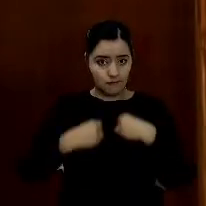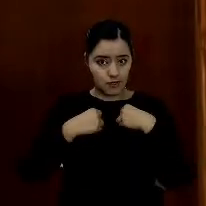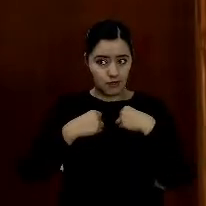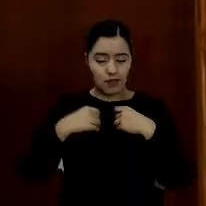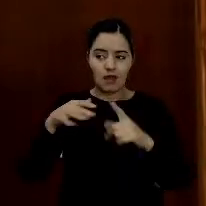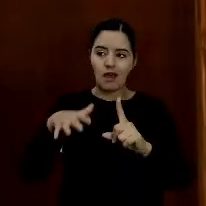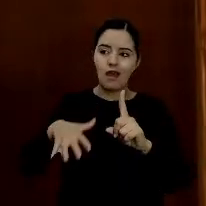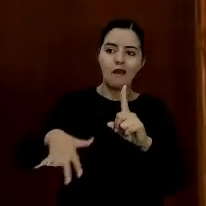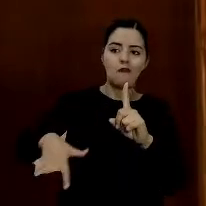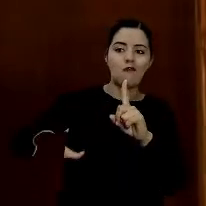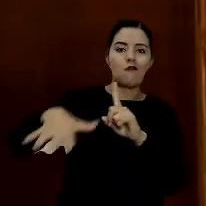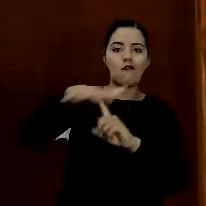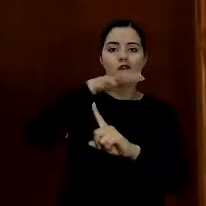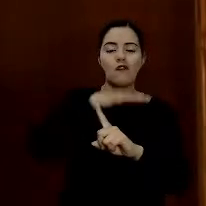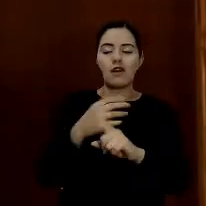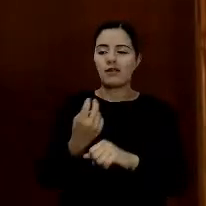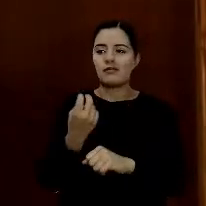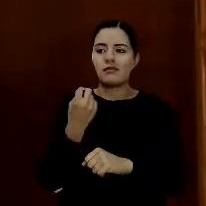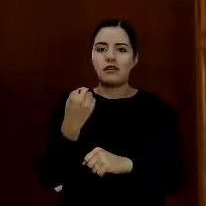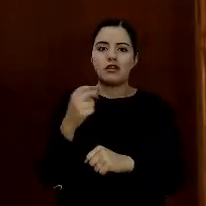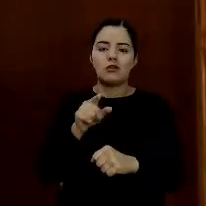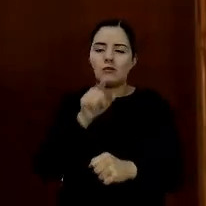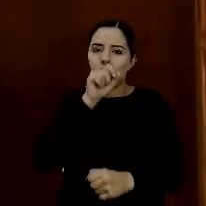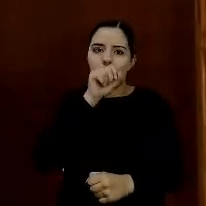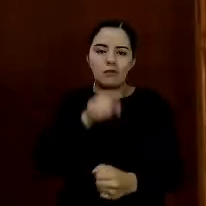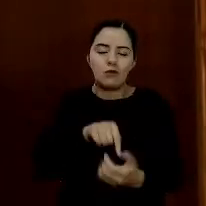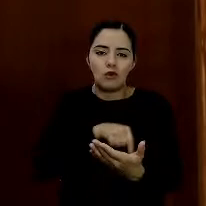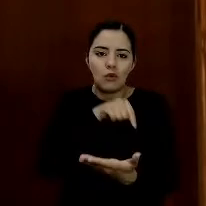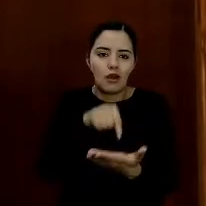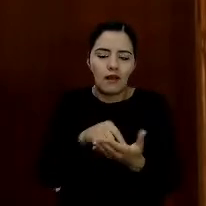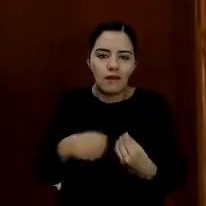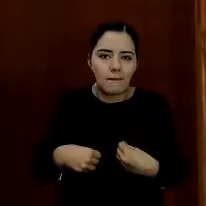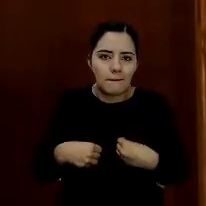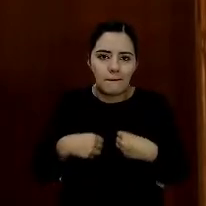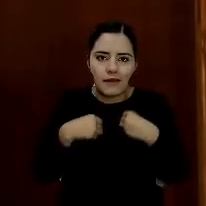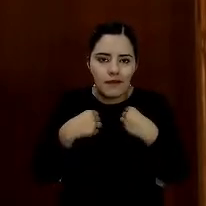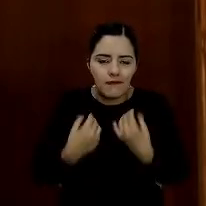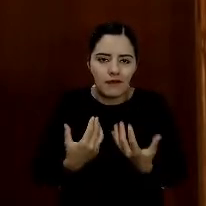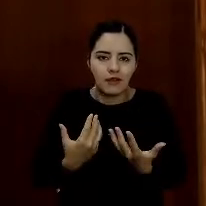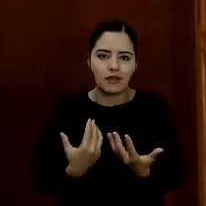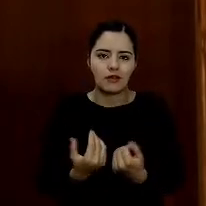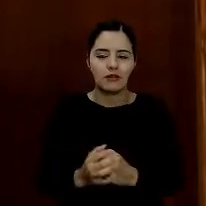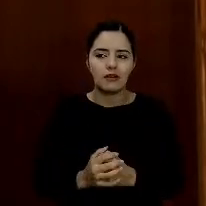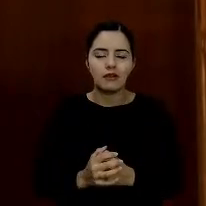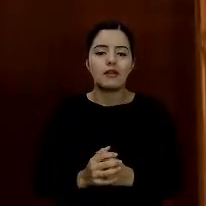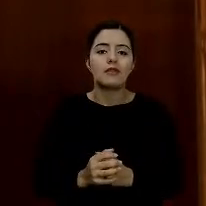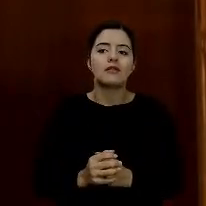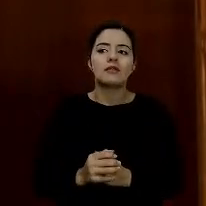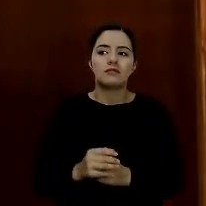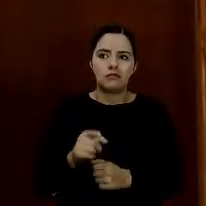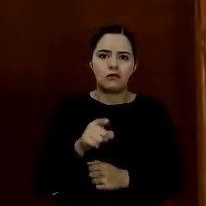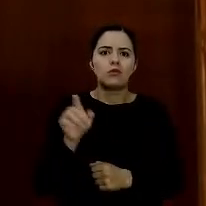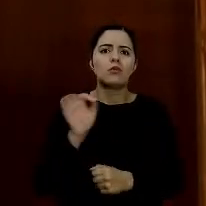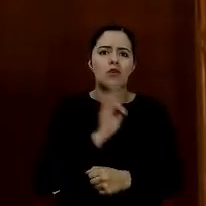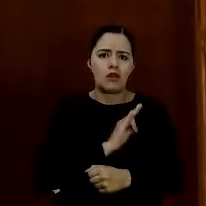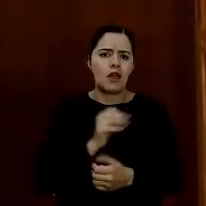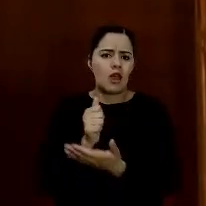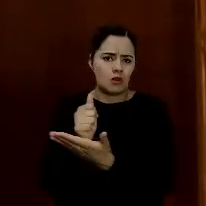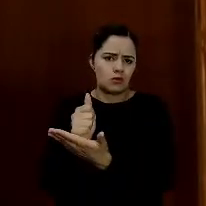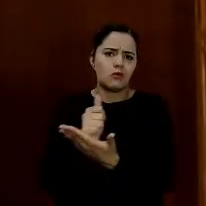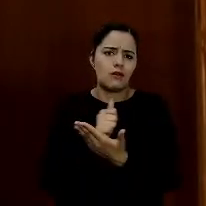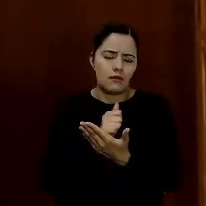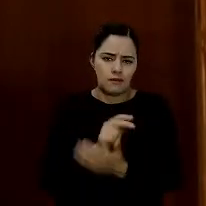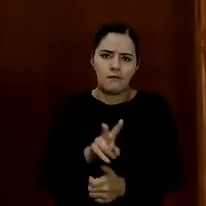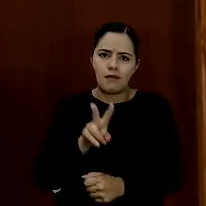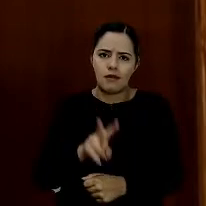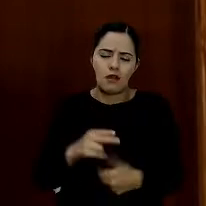o indican a aquellos elementos de la naturaleza en la medida en que sirven a los seres